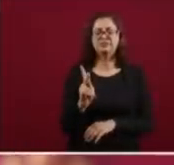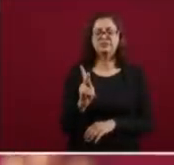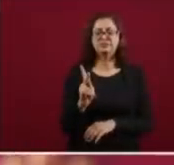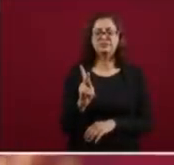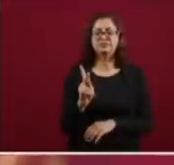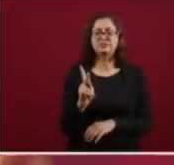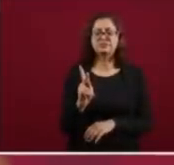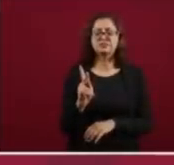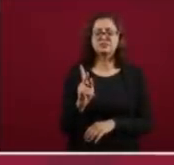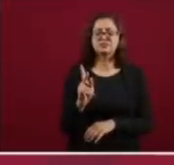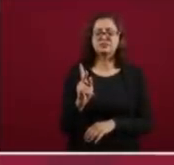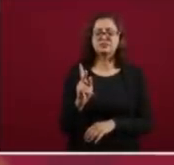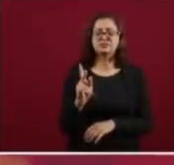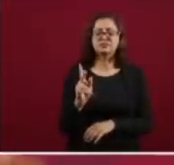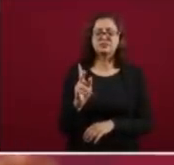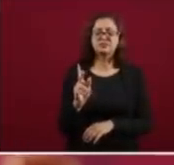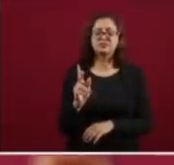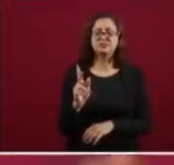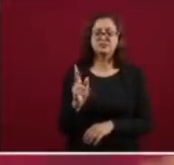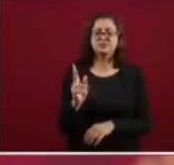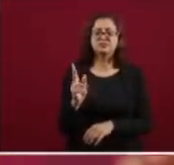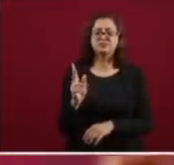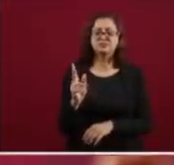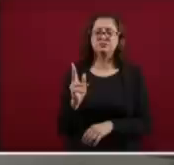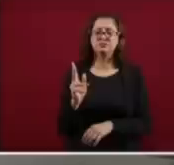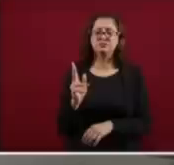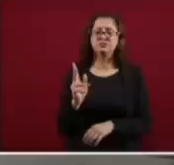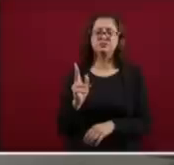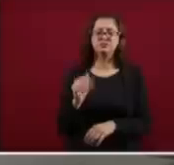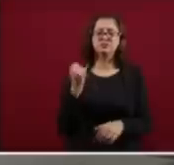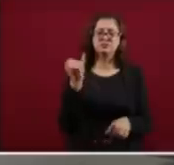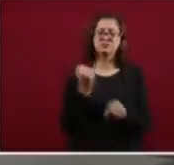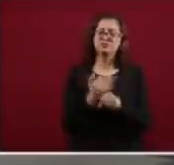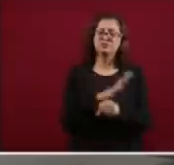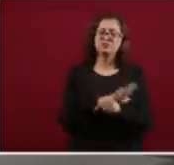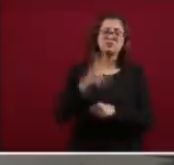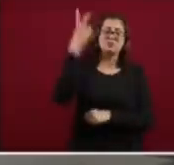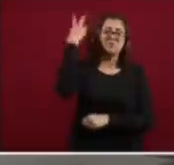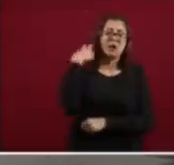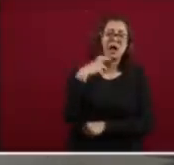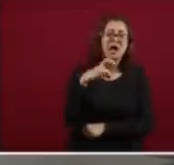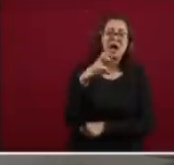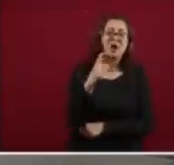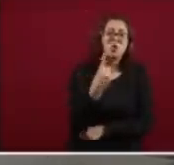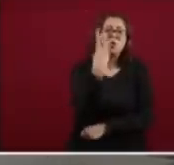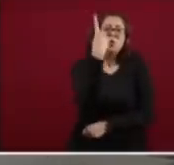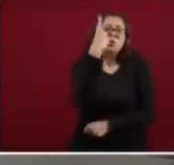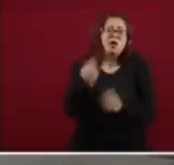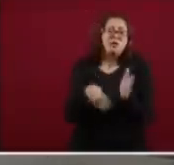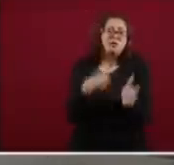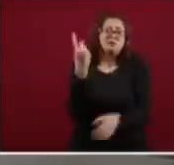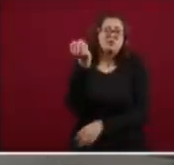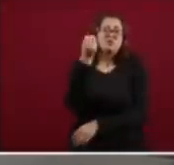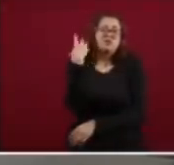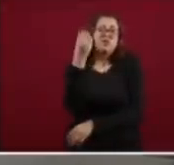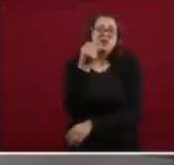giras para estar en un acto de un día